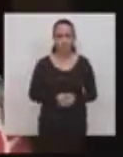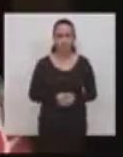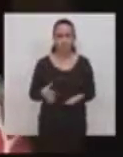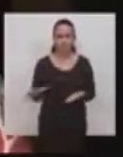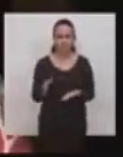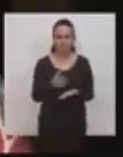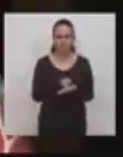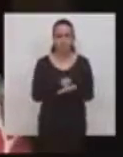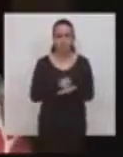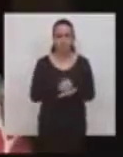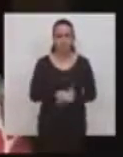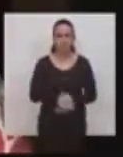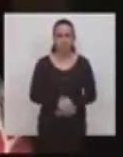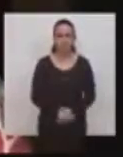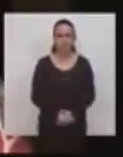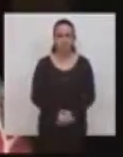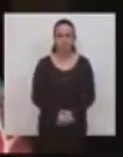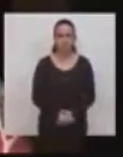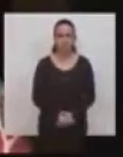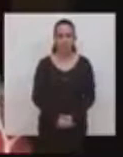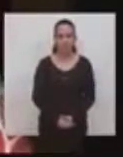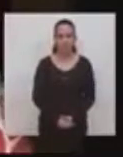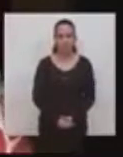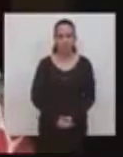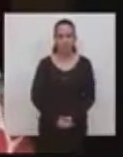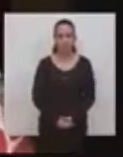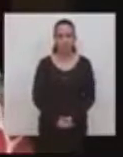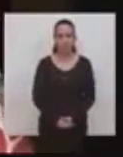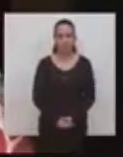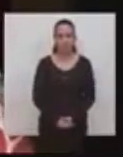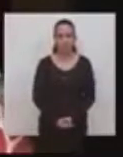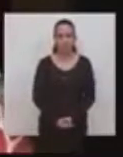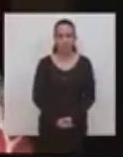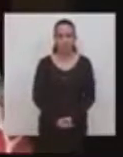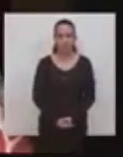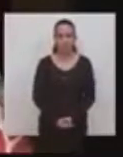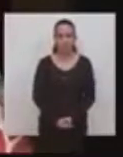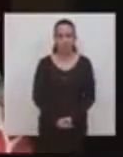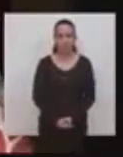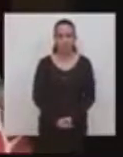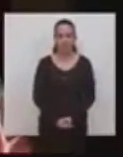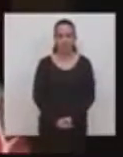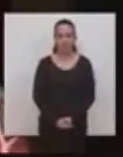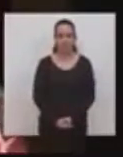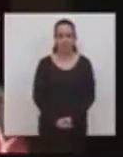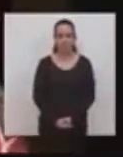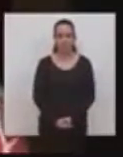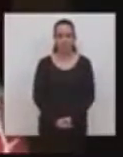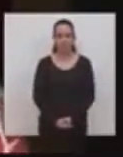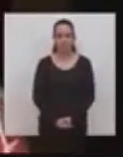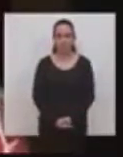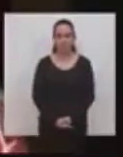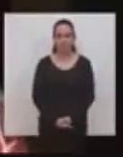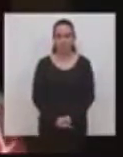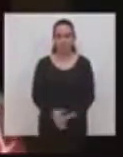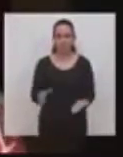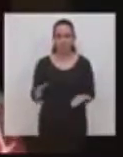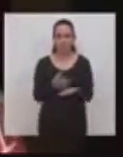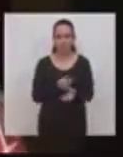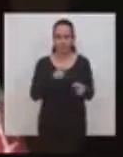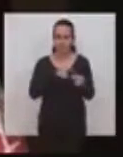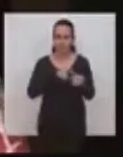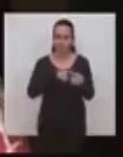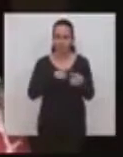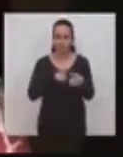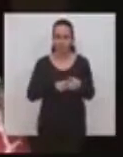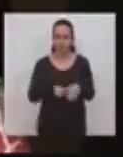Rodríguez, a Estefanía, a Bea, a Lorena, a Blanca, a Nieves, a Rocío, a Miriam y Alicia por